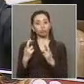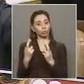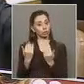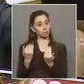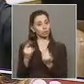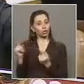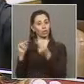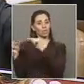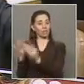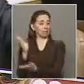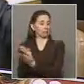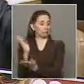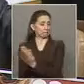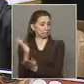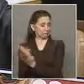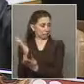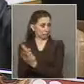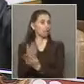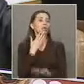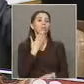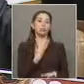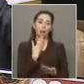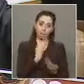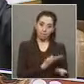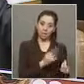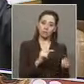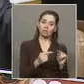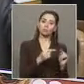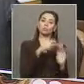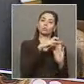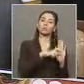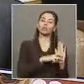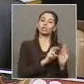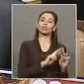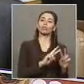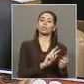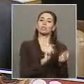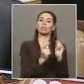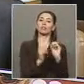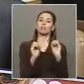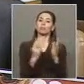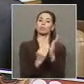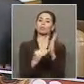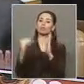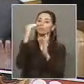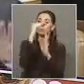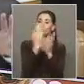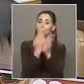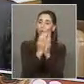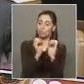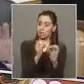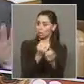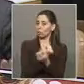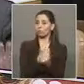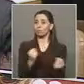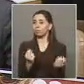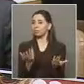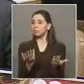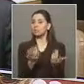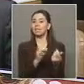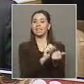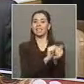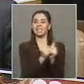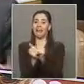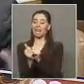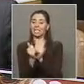debate esté también presente cuando discutimos aquí los proyectos de reforma de la educación superior, porque no corresponde que ninguna carrera de